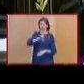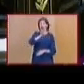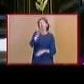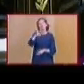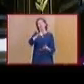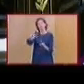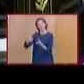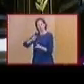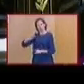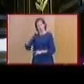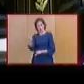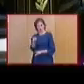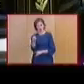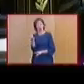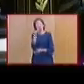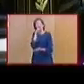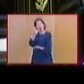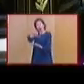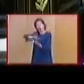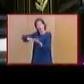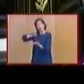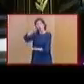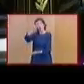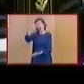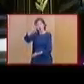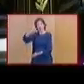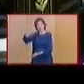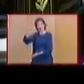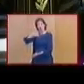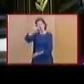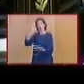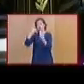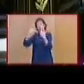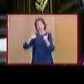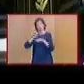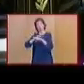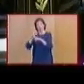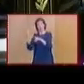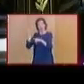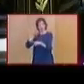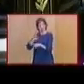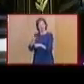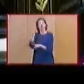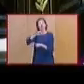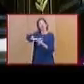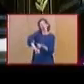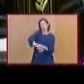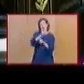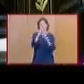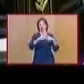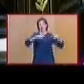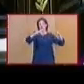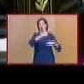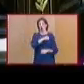importante el informe POSEI, presentado por un eurodiputado del Partido Popular. Ha sido aprobado por unanimidad en comisión y supone una